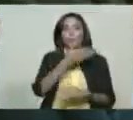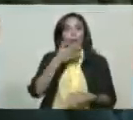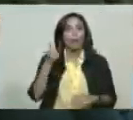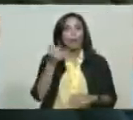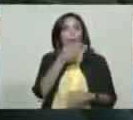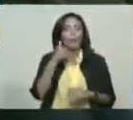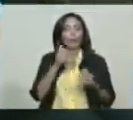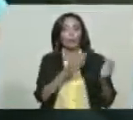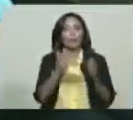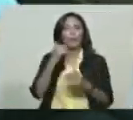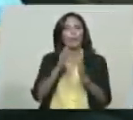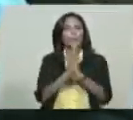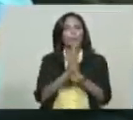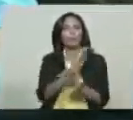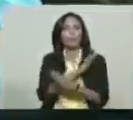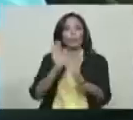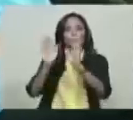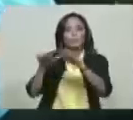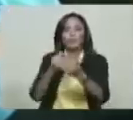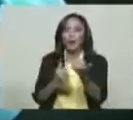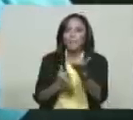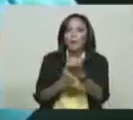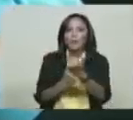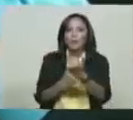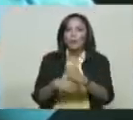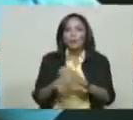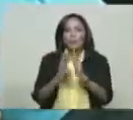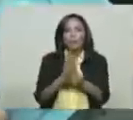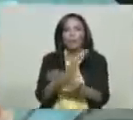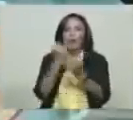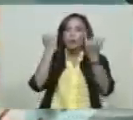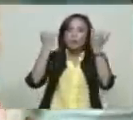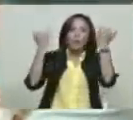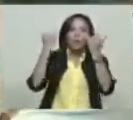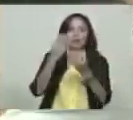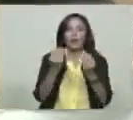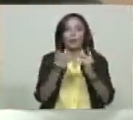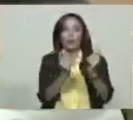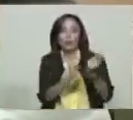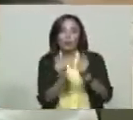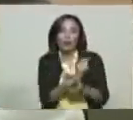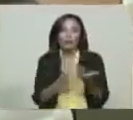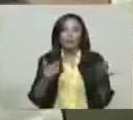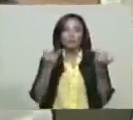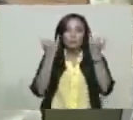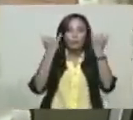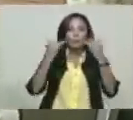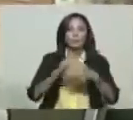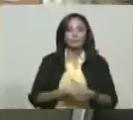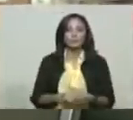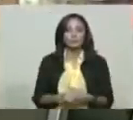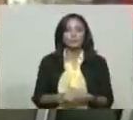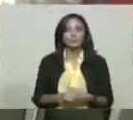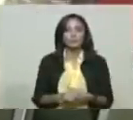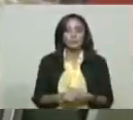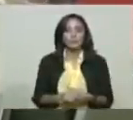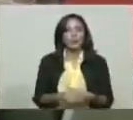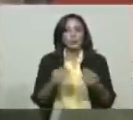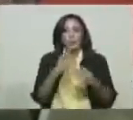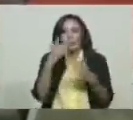Y pido apoyo. Tengo un conjunto de ideas que he recogido de los debates, de las necesidades. Y estoy